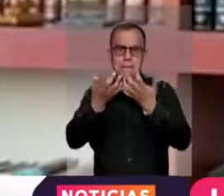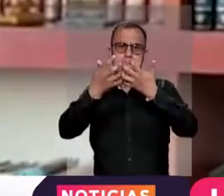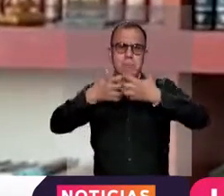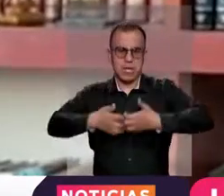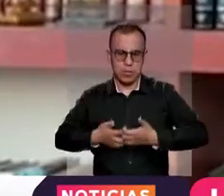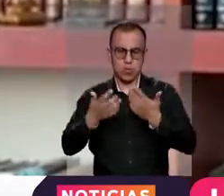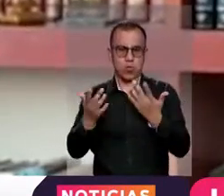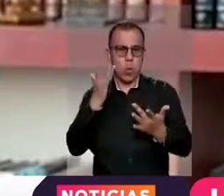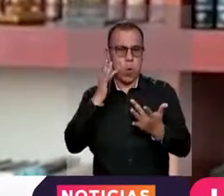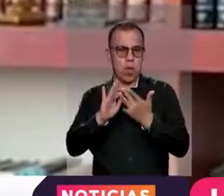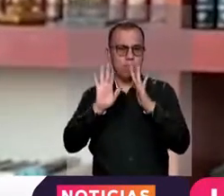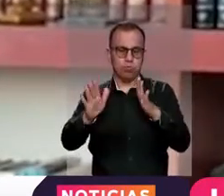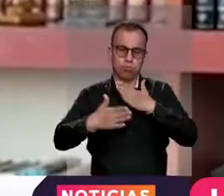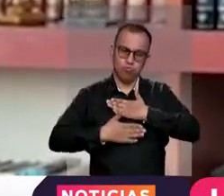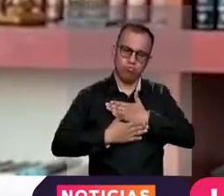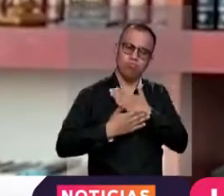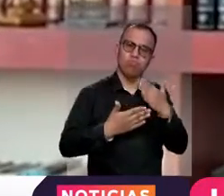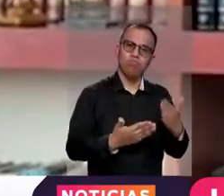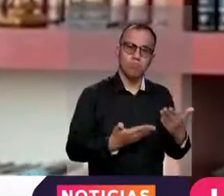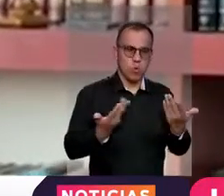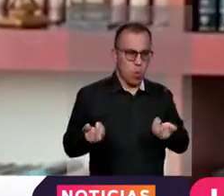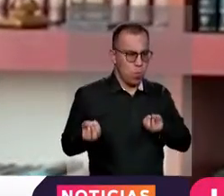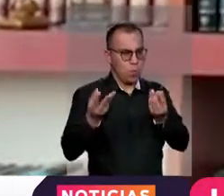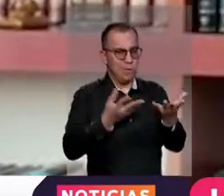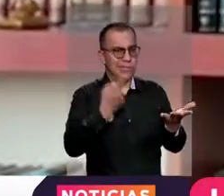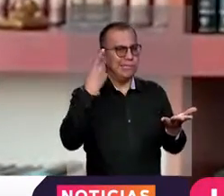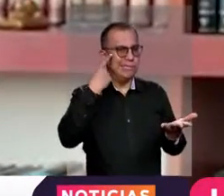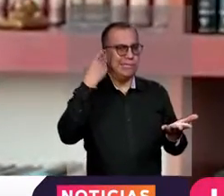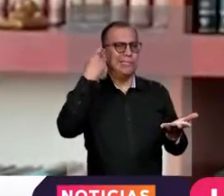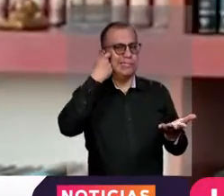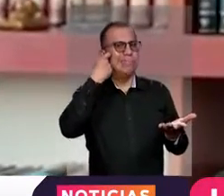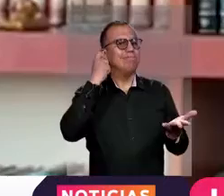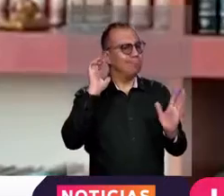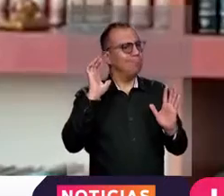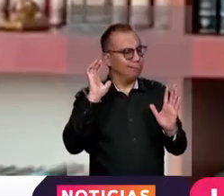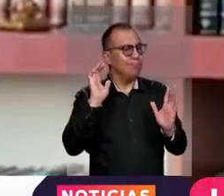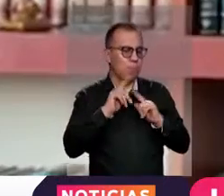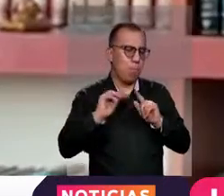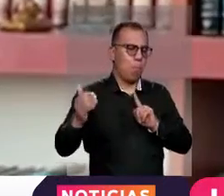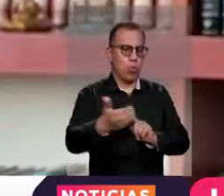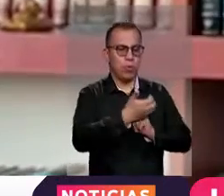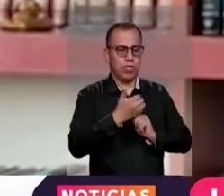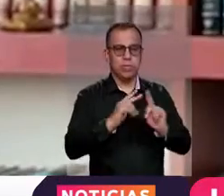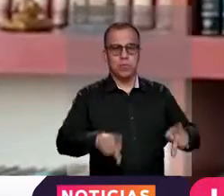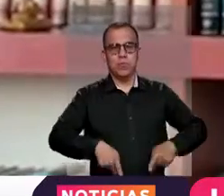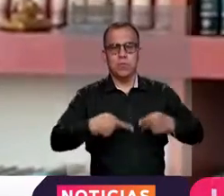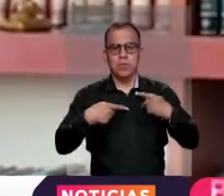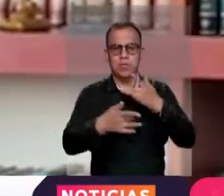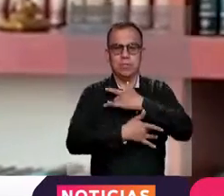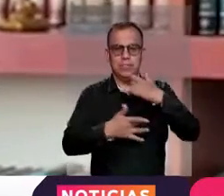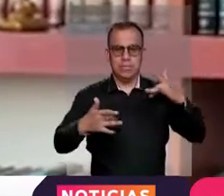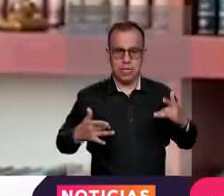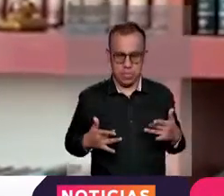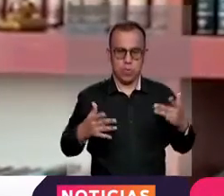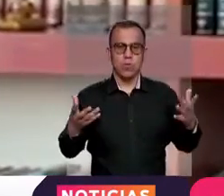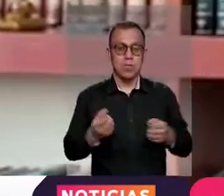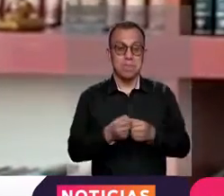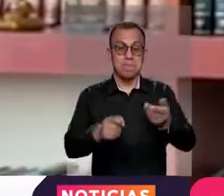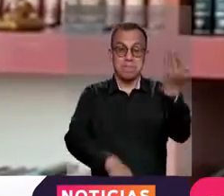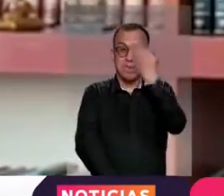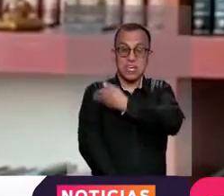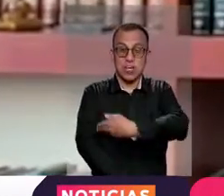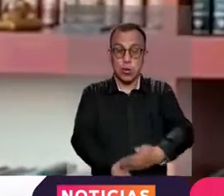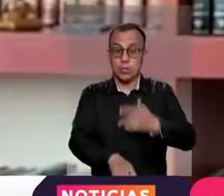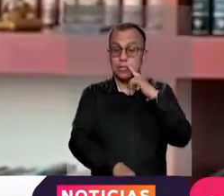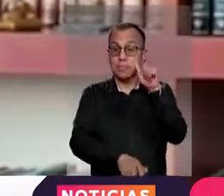manera solidaria han puesto su cuota de sacrificio por la protección a la vida y la salud, al igual que a millones